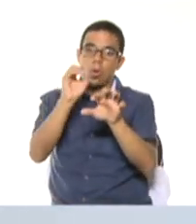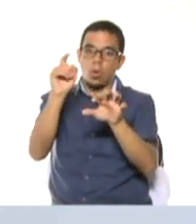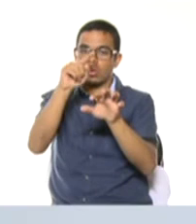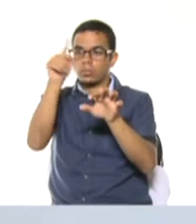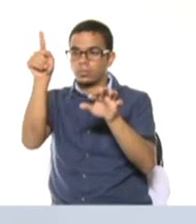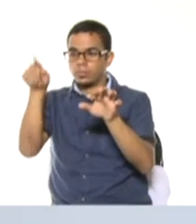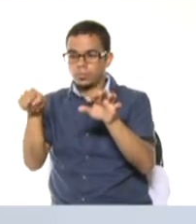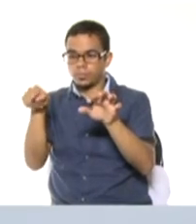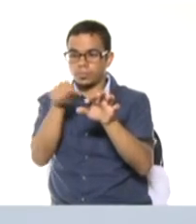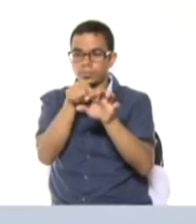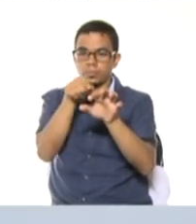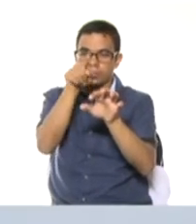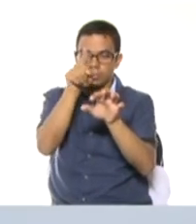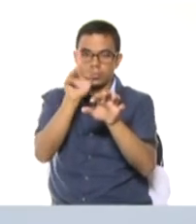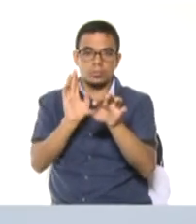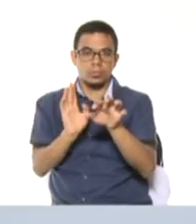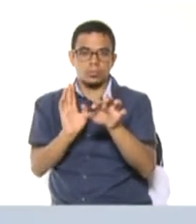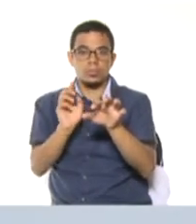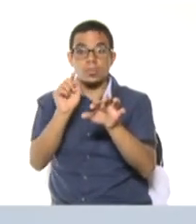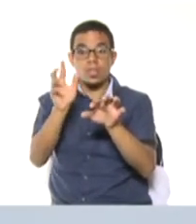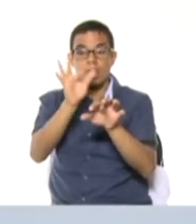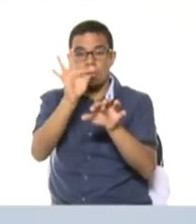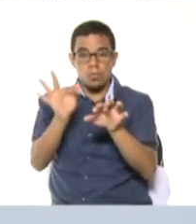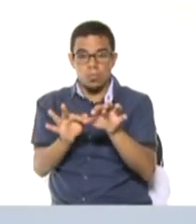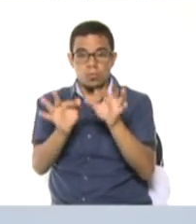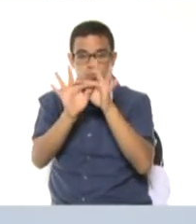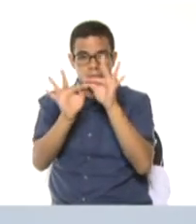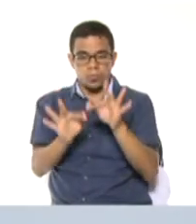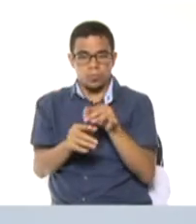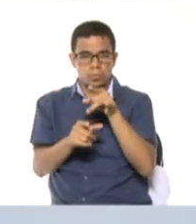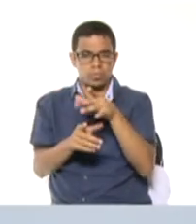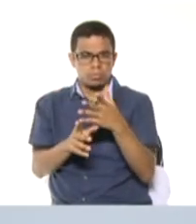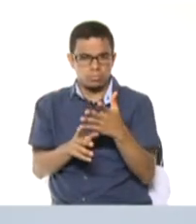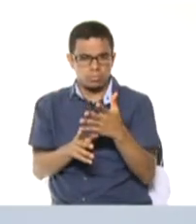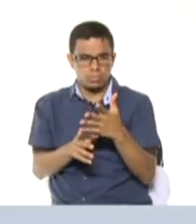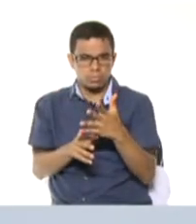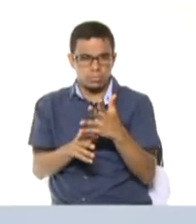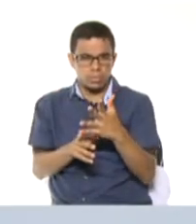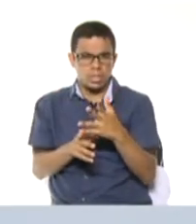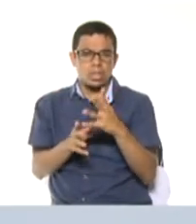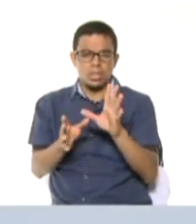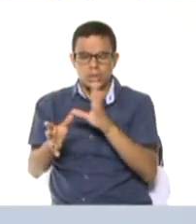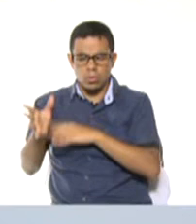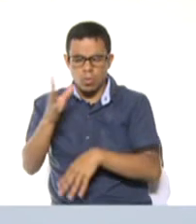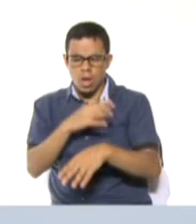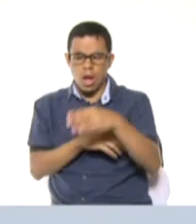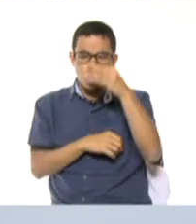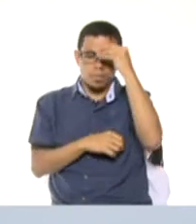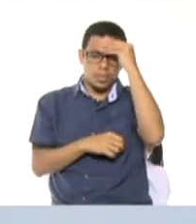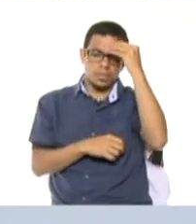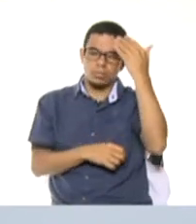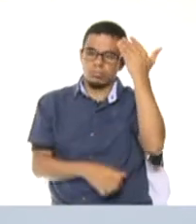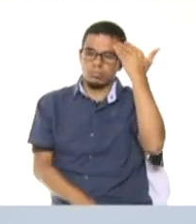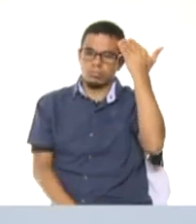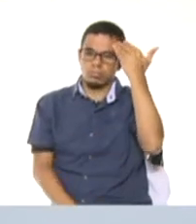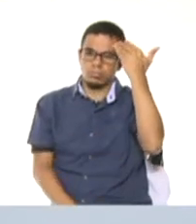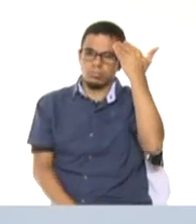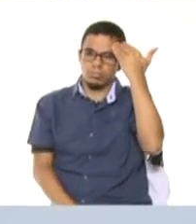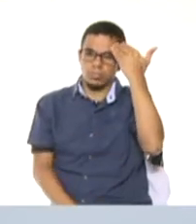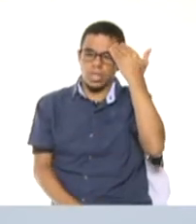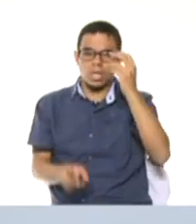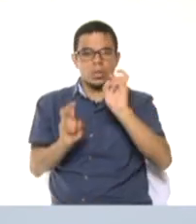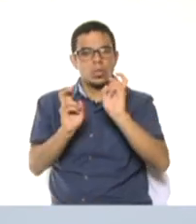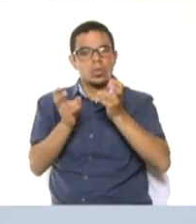diferentes colores. Esta es una manera en la que nosotros podemos entonces llevar a cabo el aprendizaje y el conocimiento de un